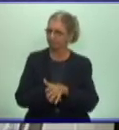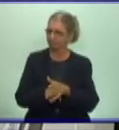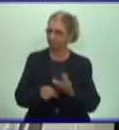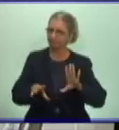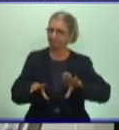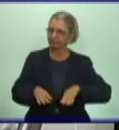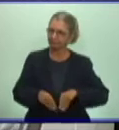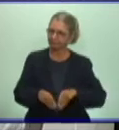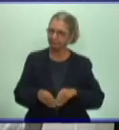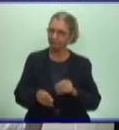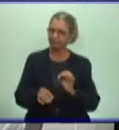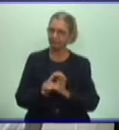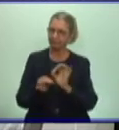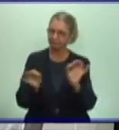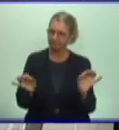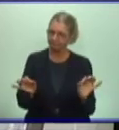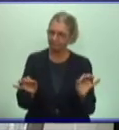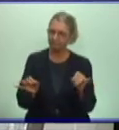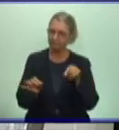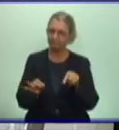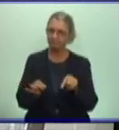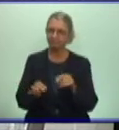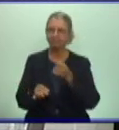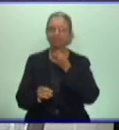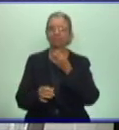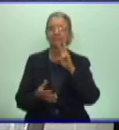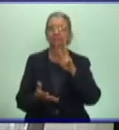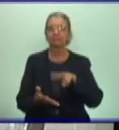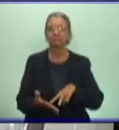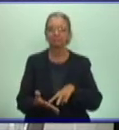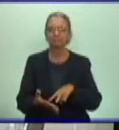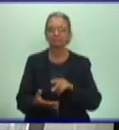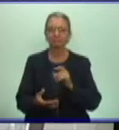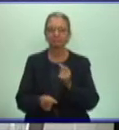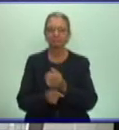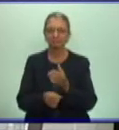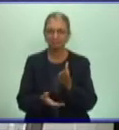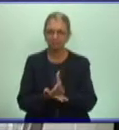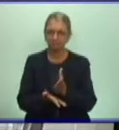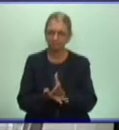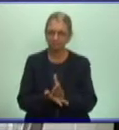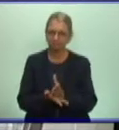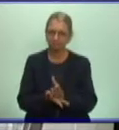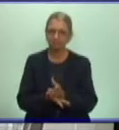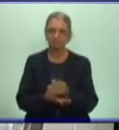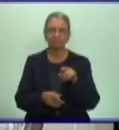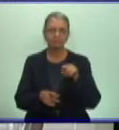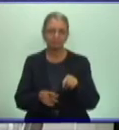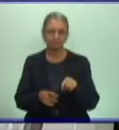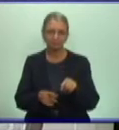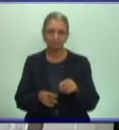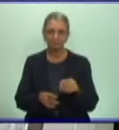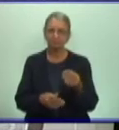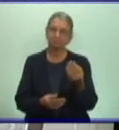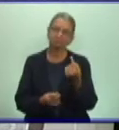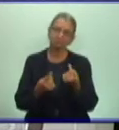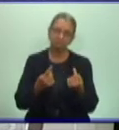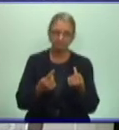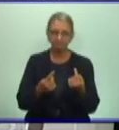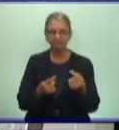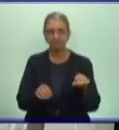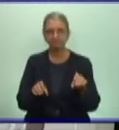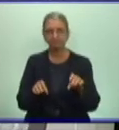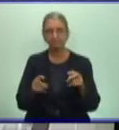a la evaluación escolar y escogimos realmente para evaluar según las condiciones que tenían los estudiantes en el hogar y escogimos de